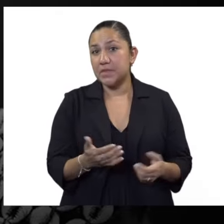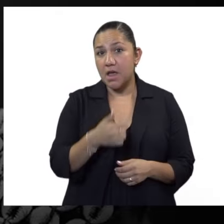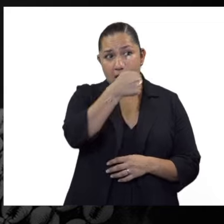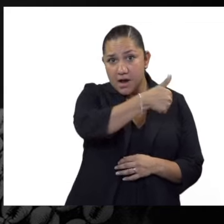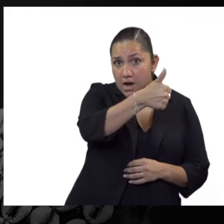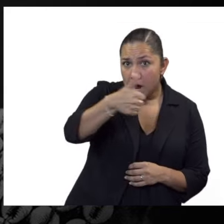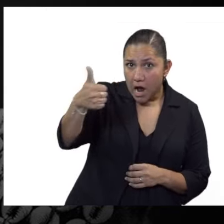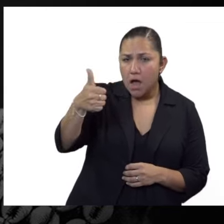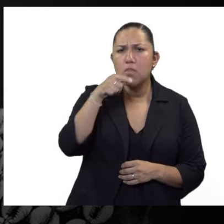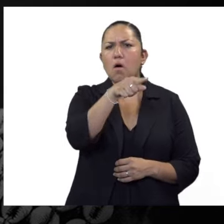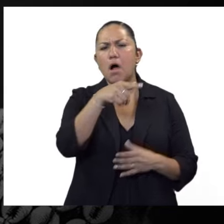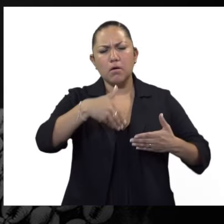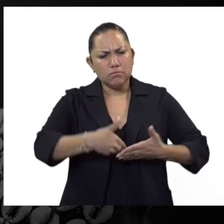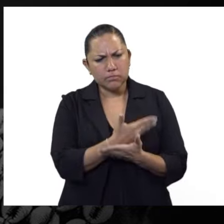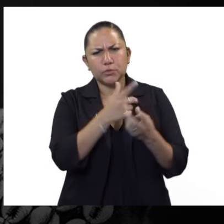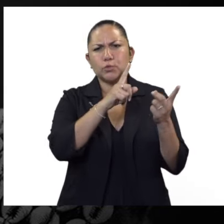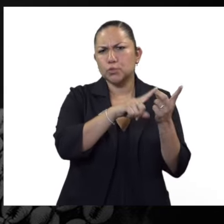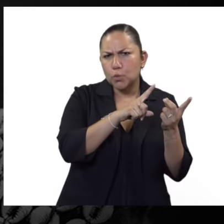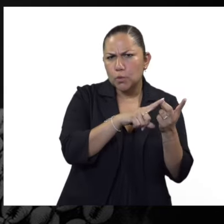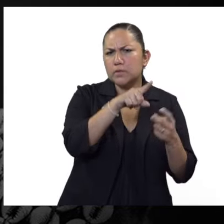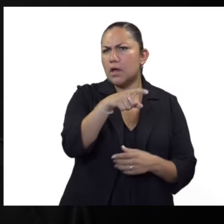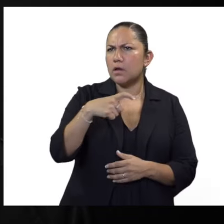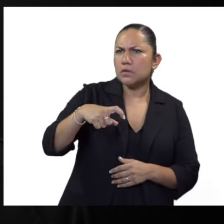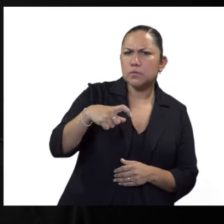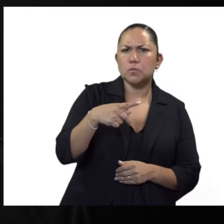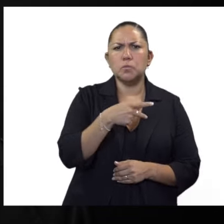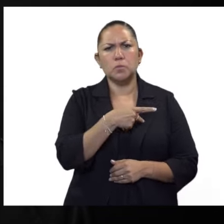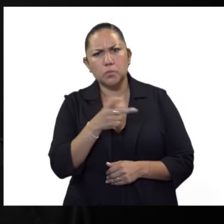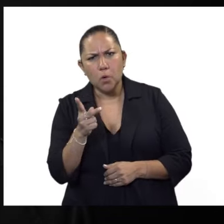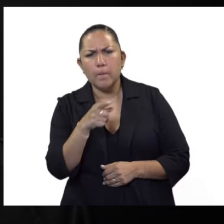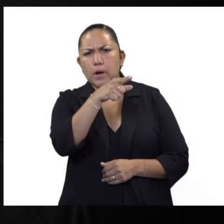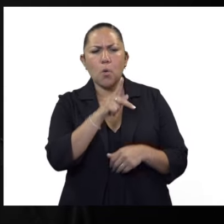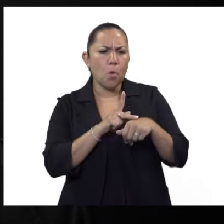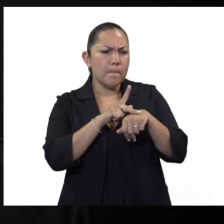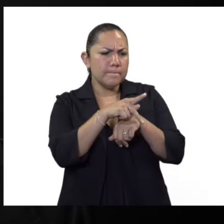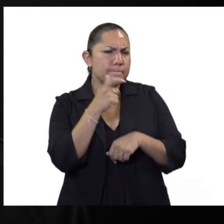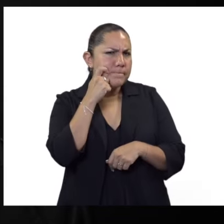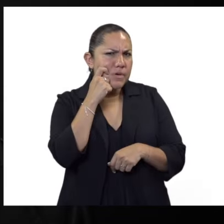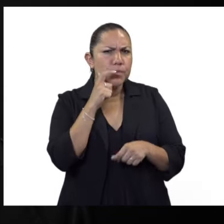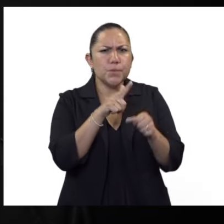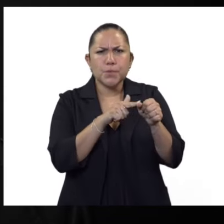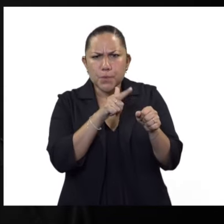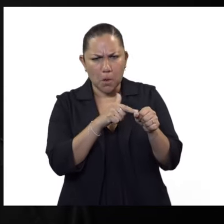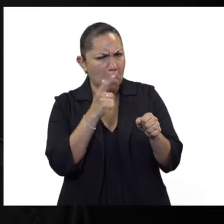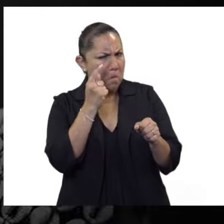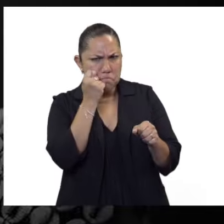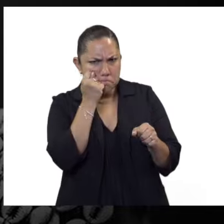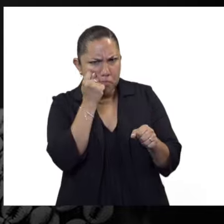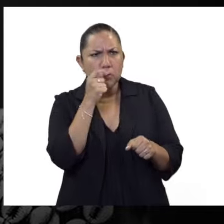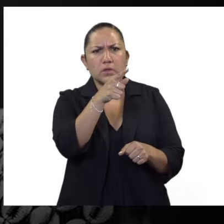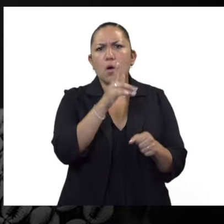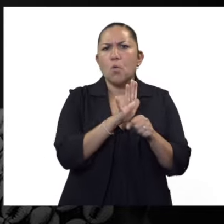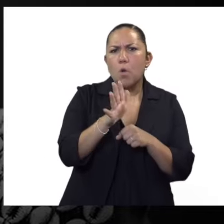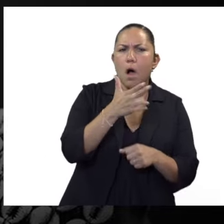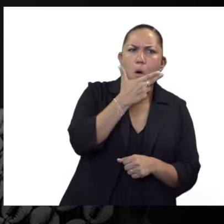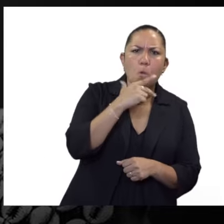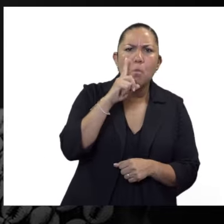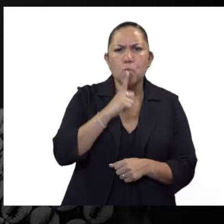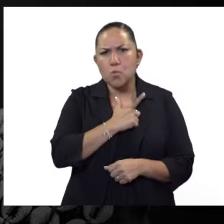sí misma sin importar su origen su estrato social el color de su piel orientación sexual su